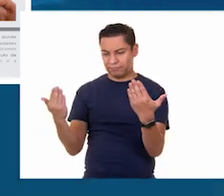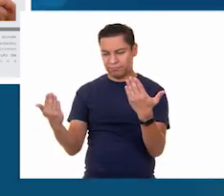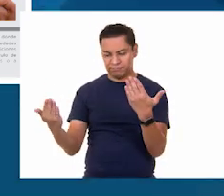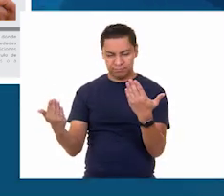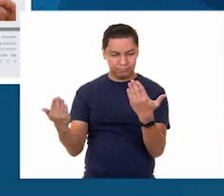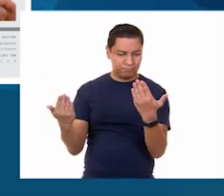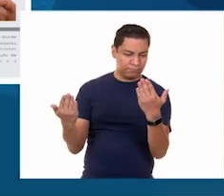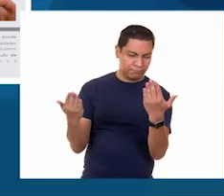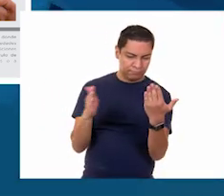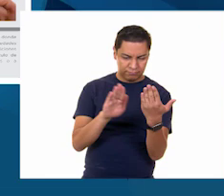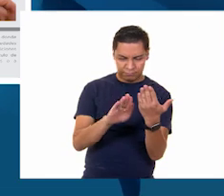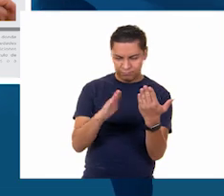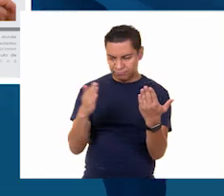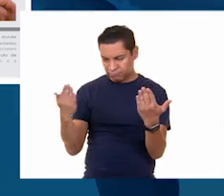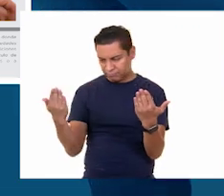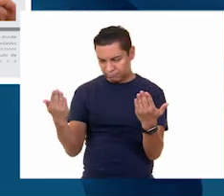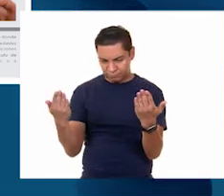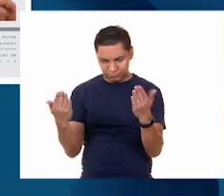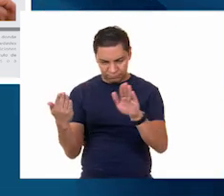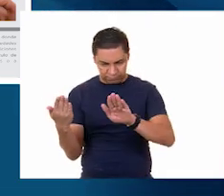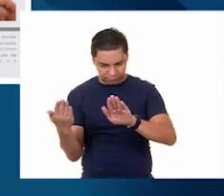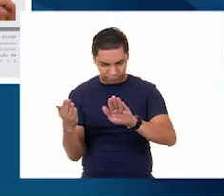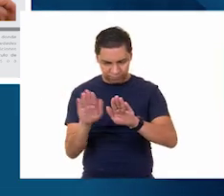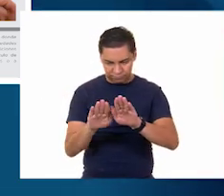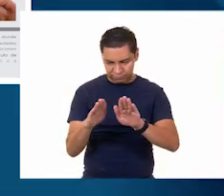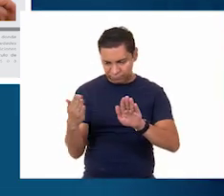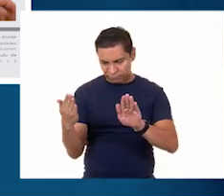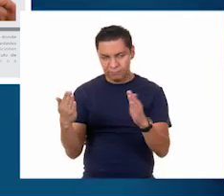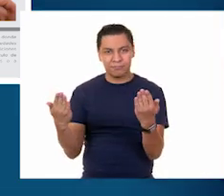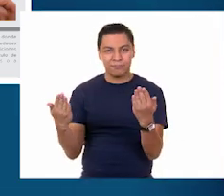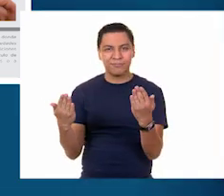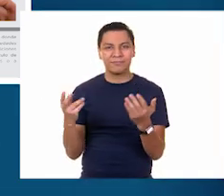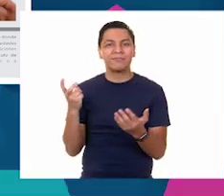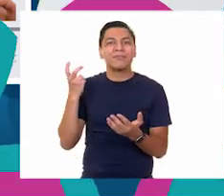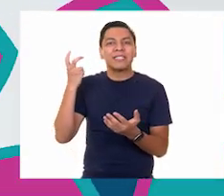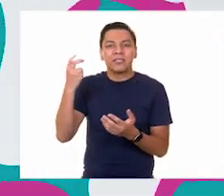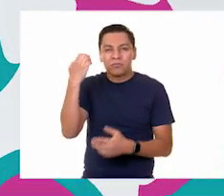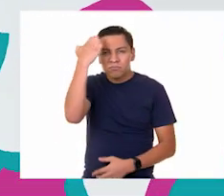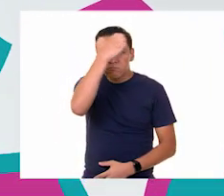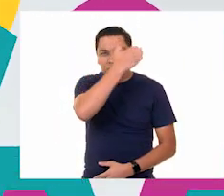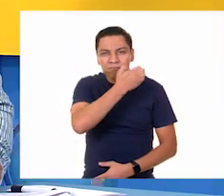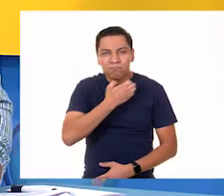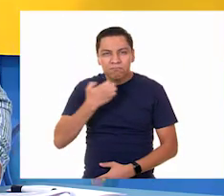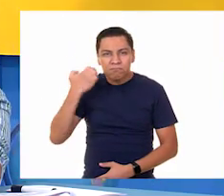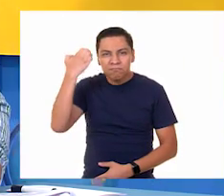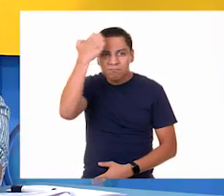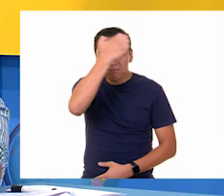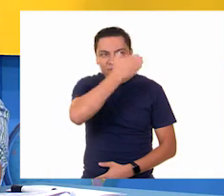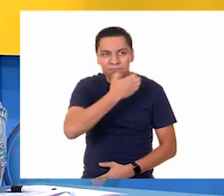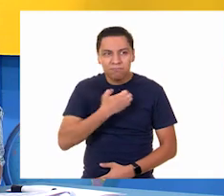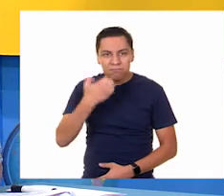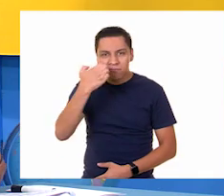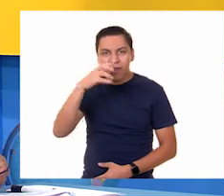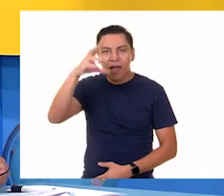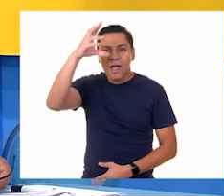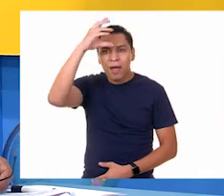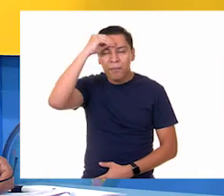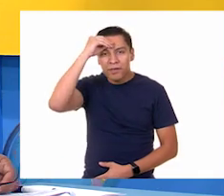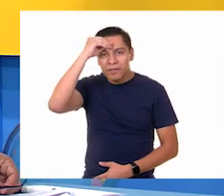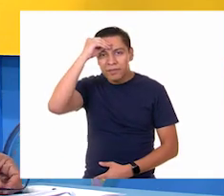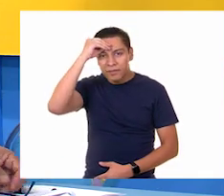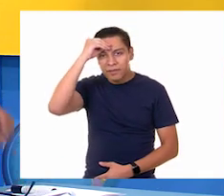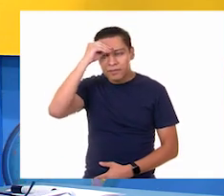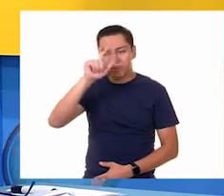con ustedes, niños y niñas que nos ven desde casa, exploraremos otro tríptico para aplicar lo que aprendimos del